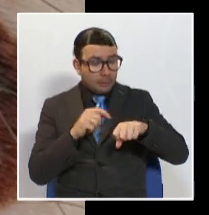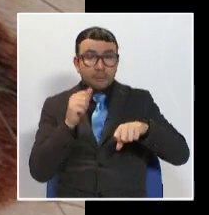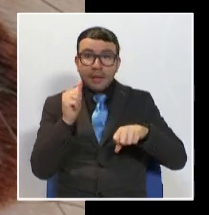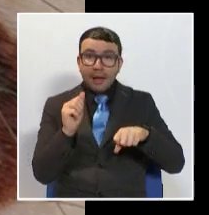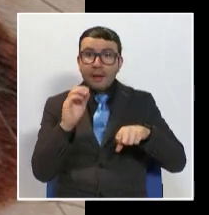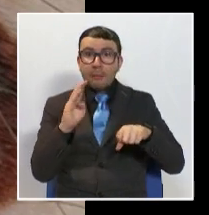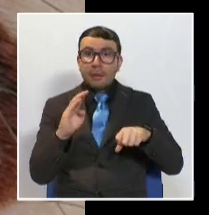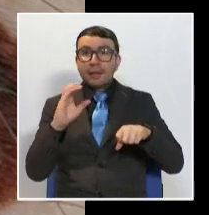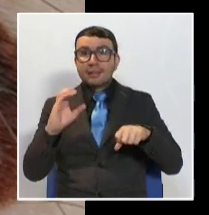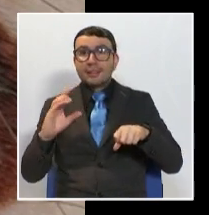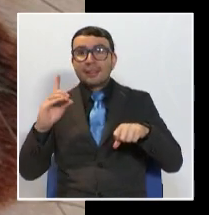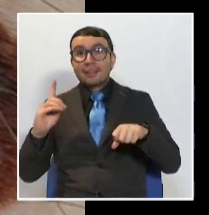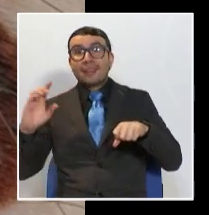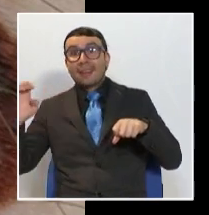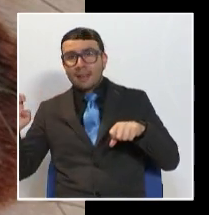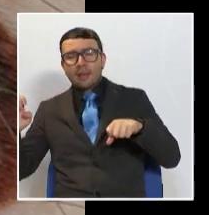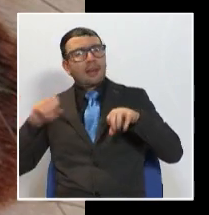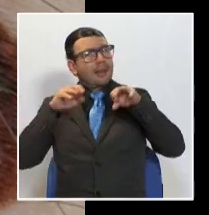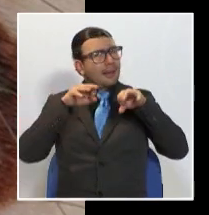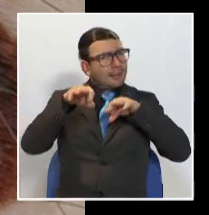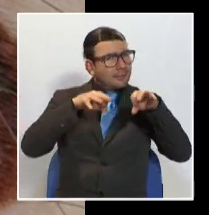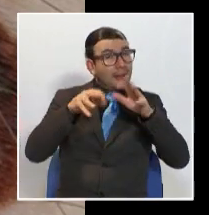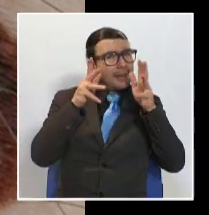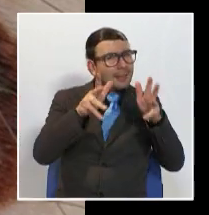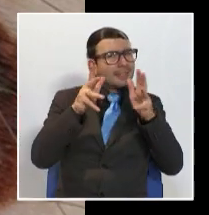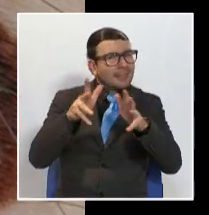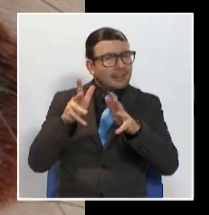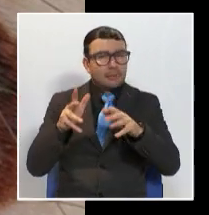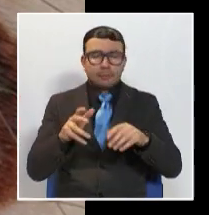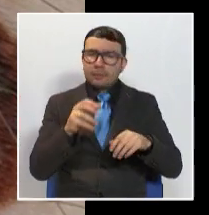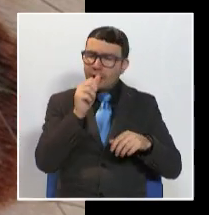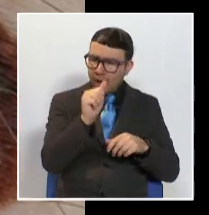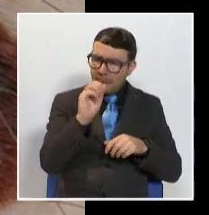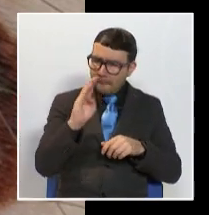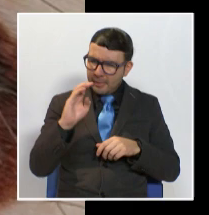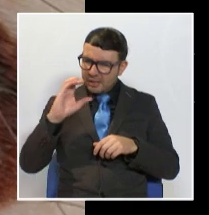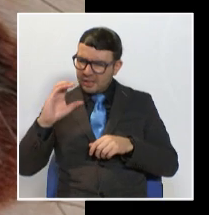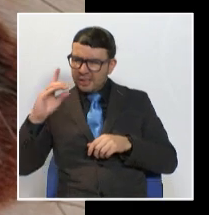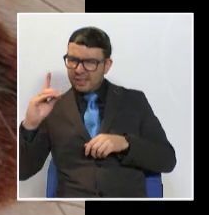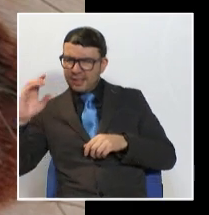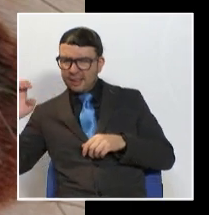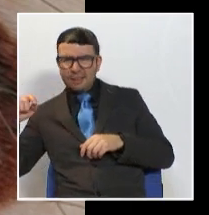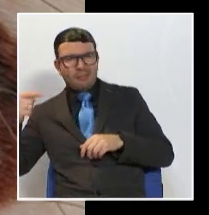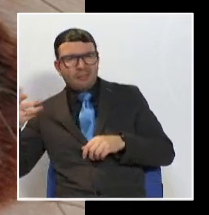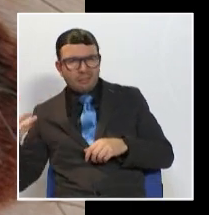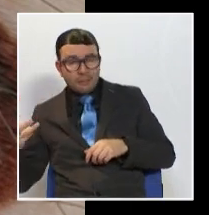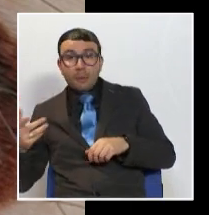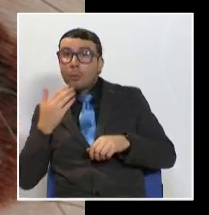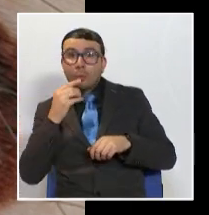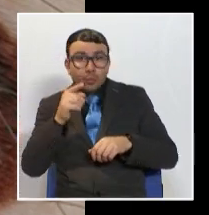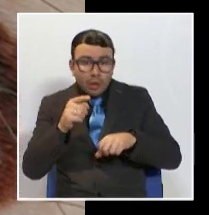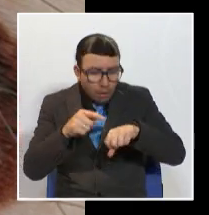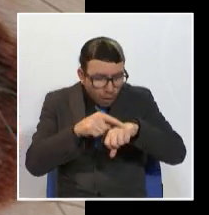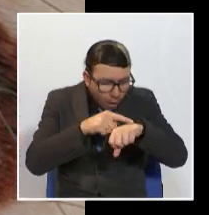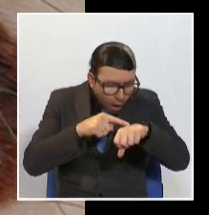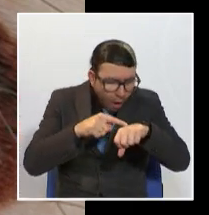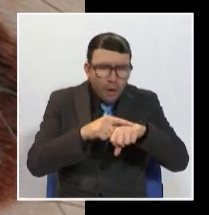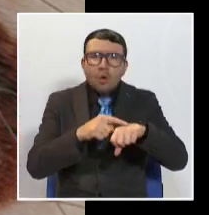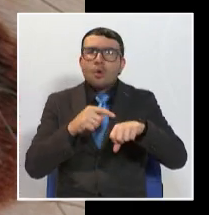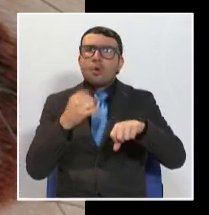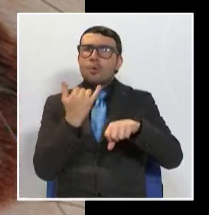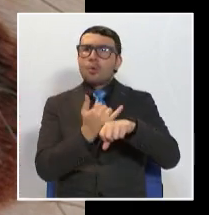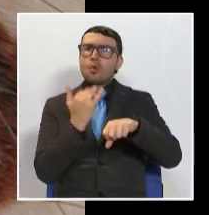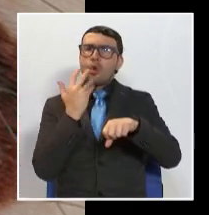importante enseñarlo no solo a los médicos, sino a nuestros pacientes. El ABCD, ¿a qué se corresponde? Si usted tiene una lesión pigmentada,